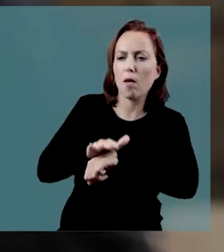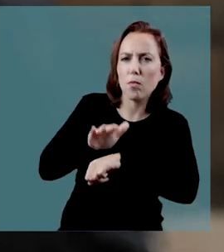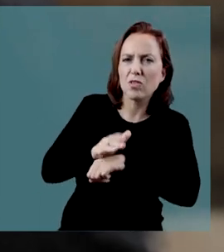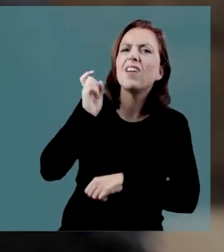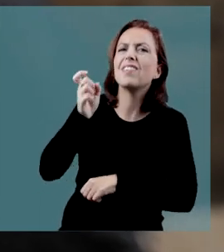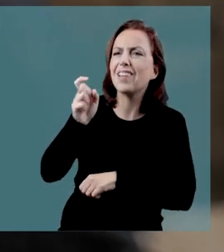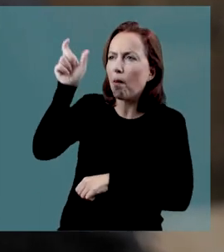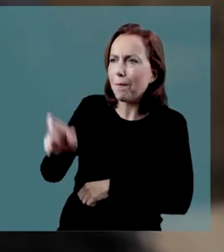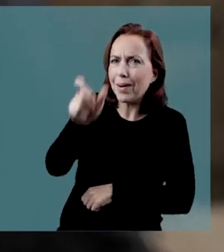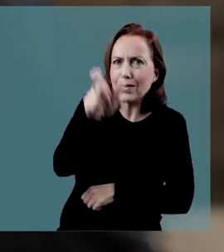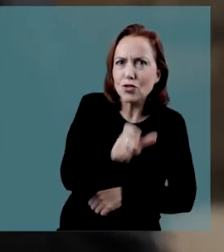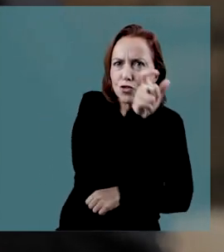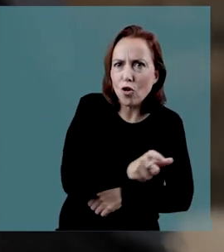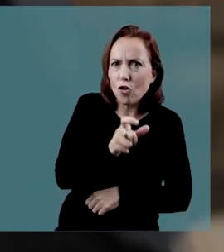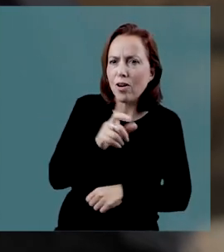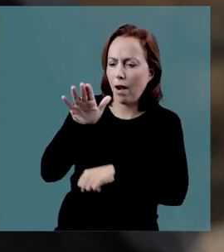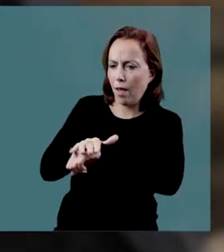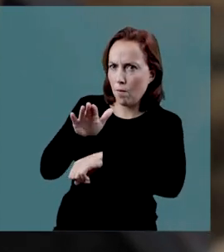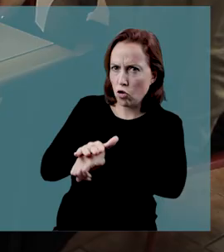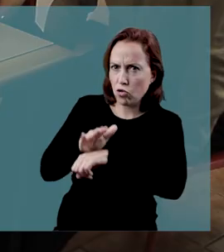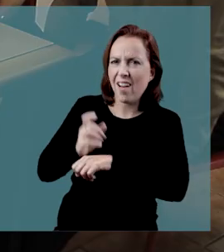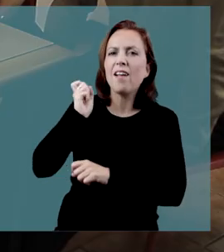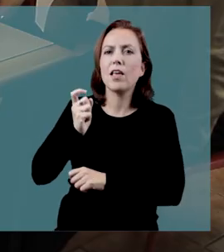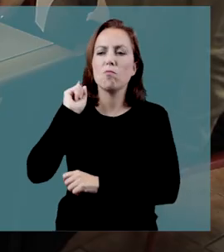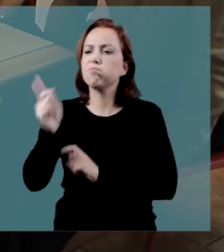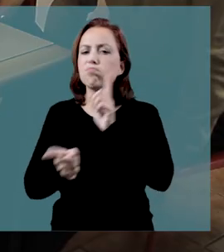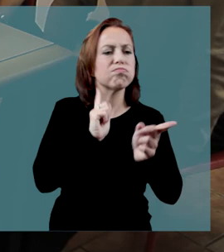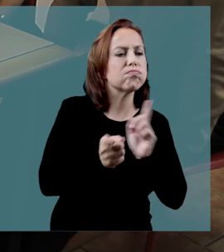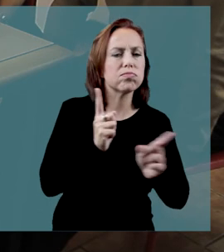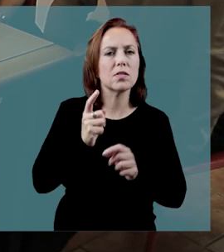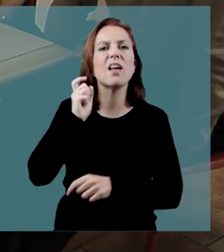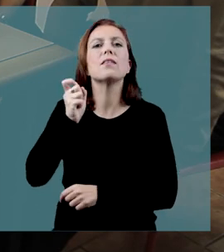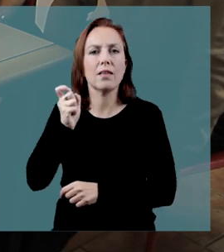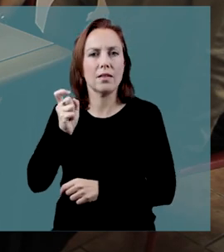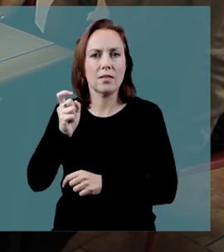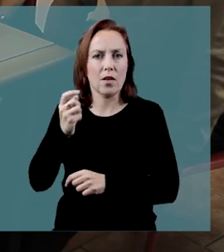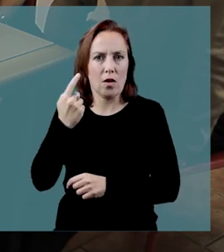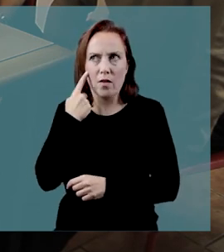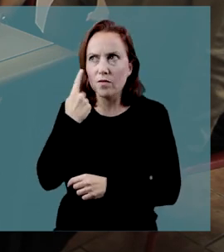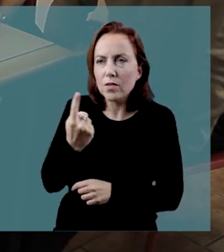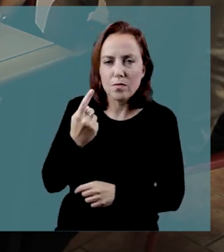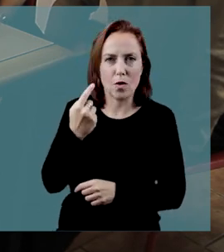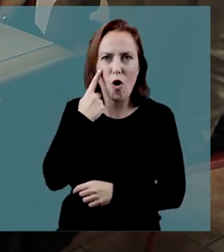en esos años ahí, de quienes recibían las órdenes. Digo, una práctica